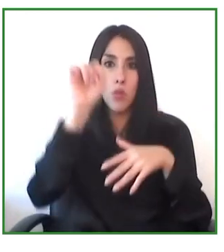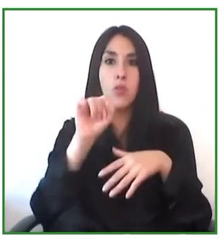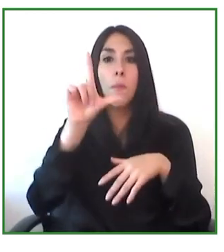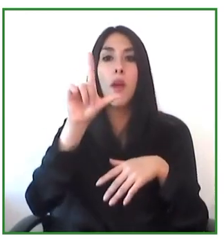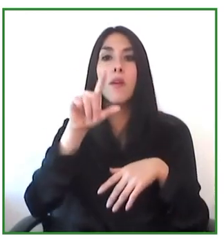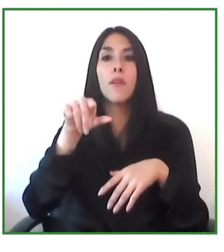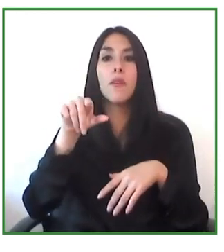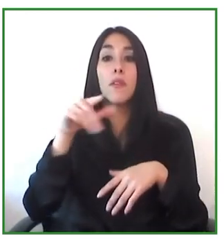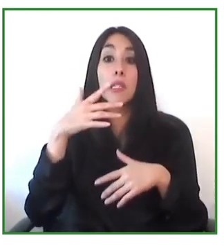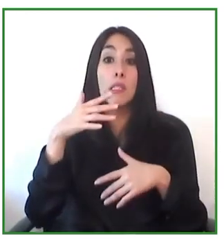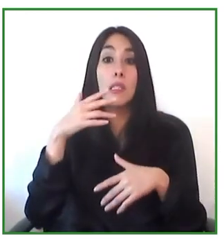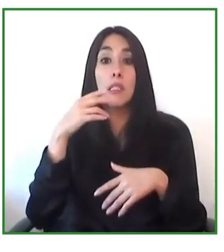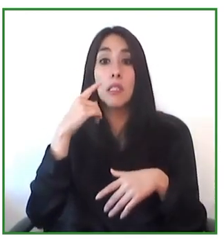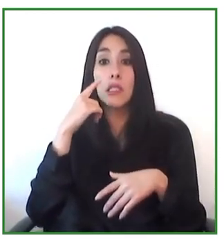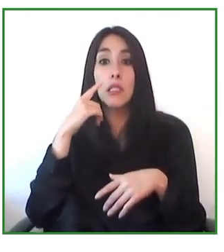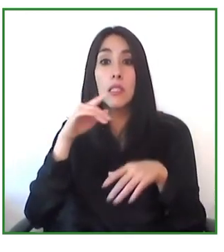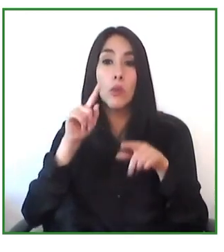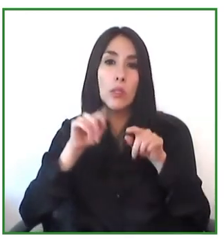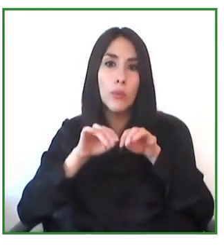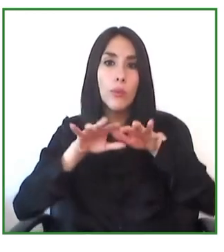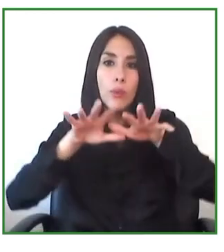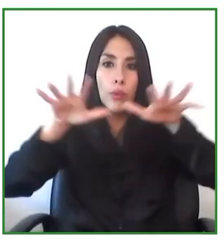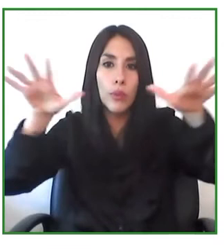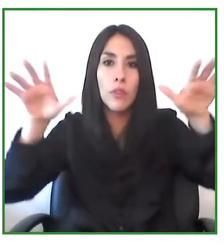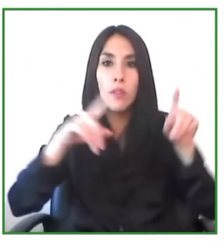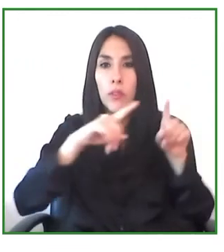en otros países.